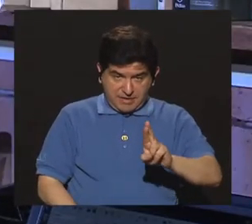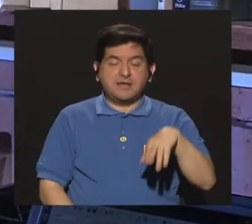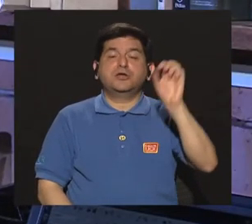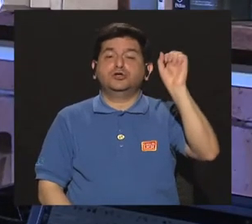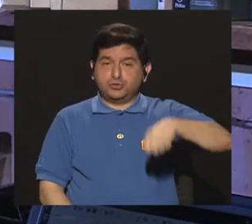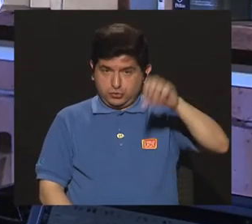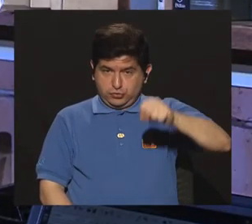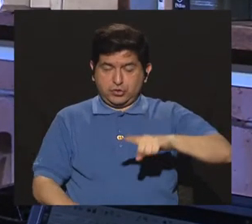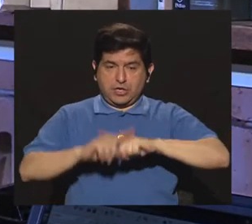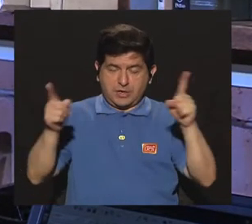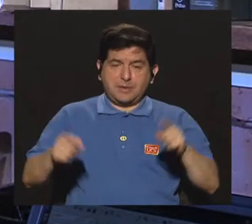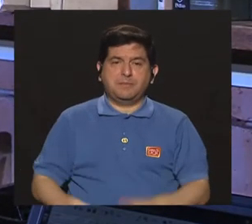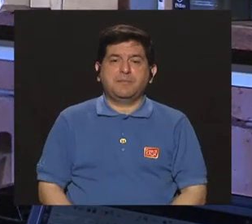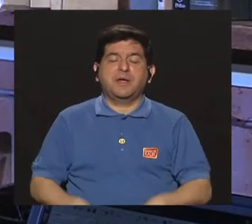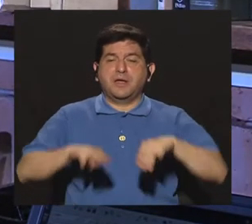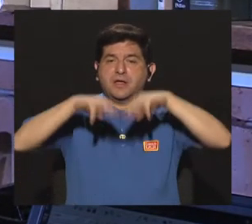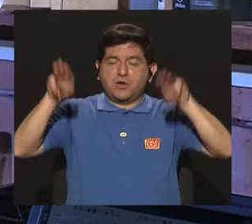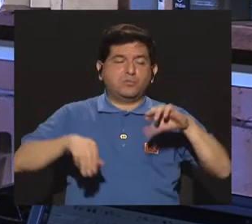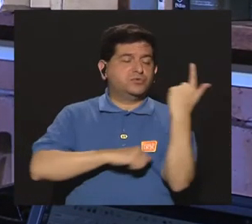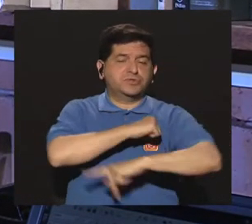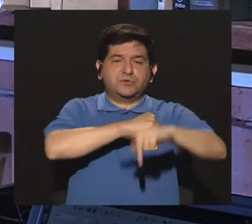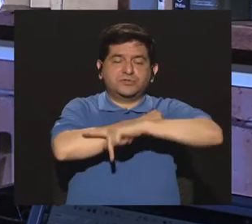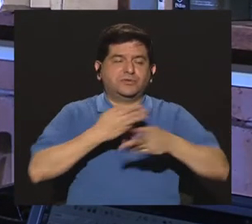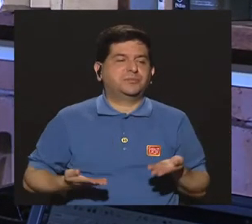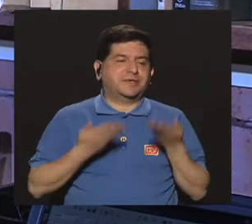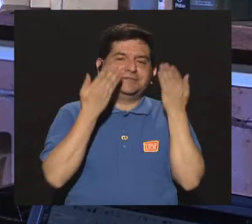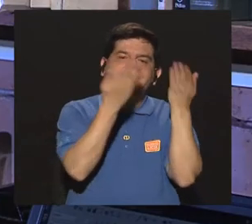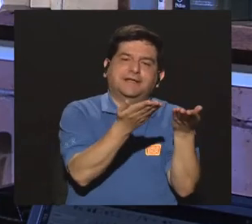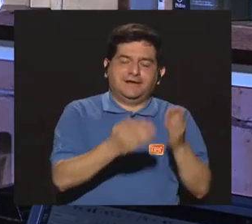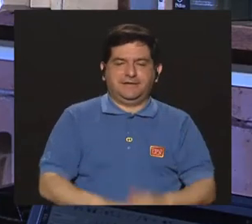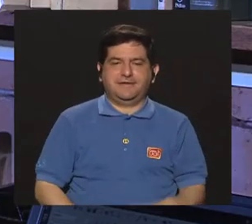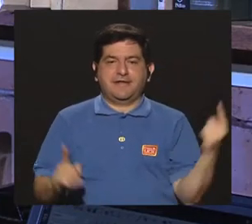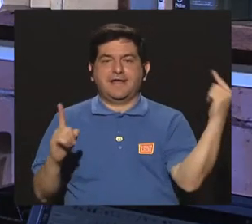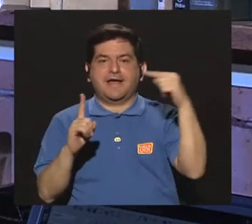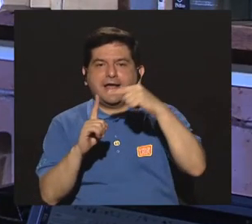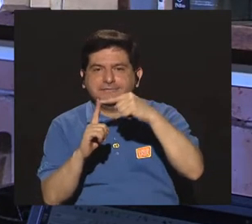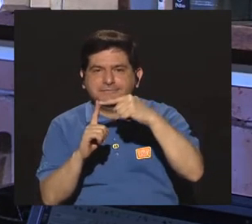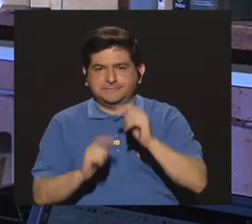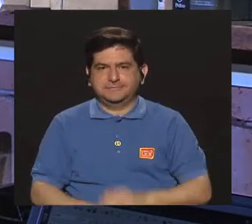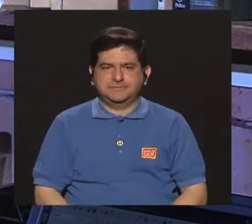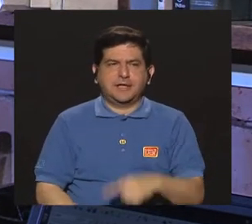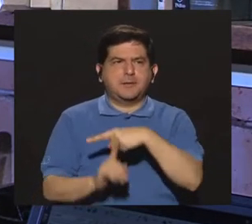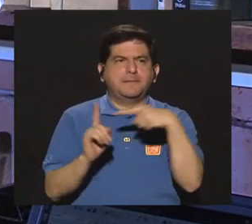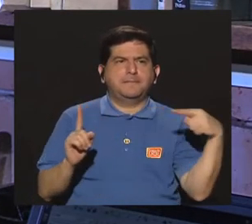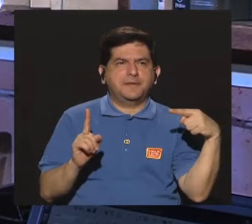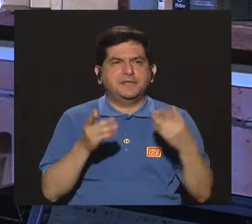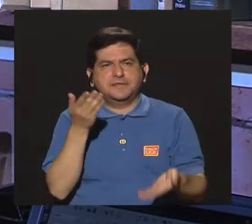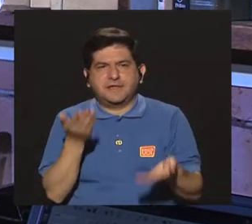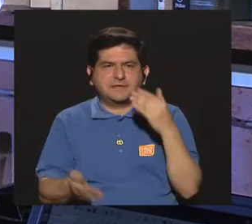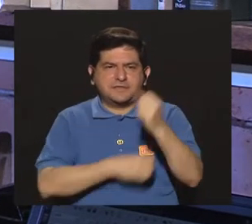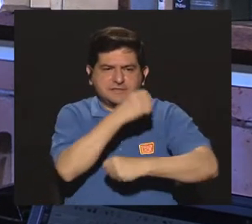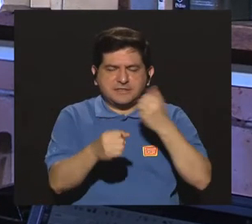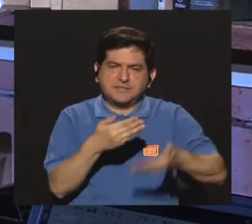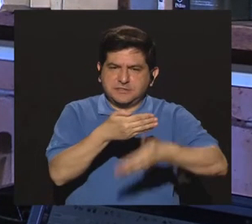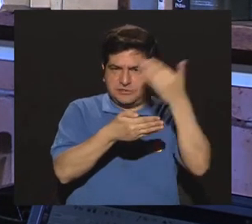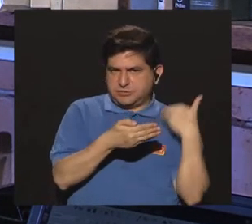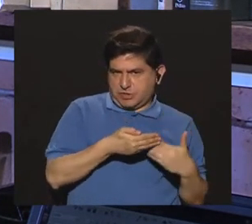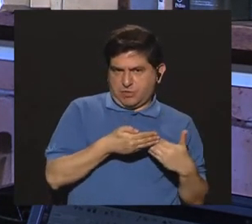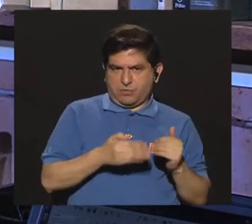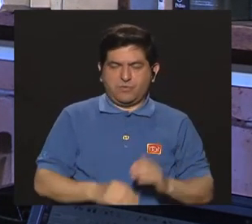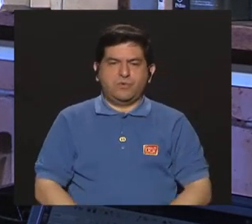costa rica sí pero depositando en museos en el extranjero no es sino hasta mediados del siglo pasado